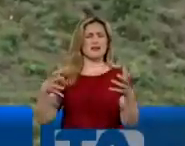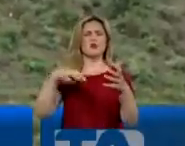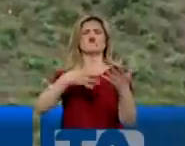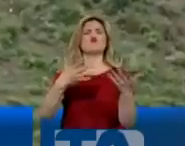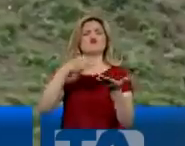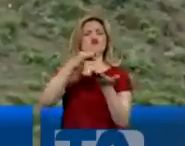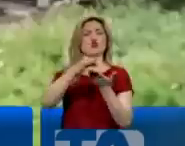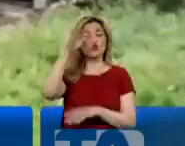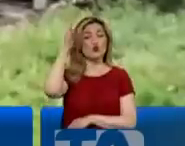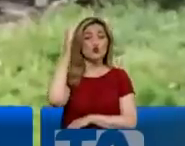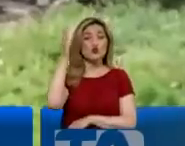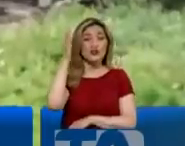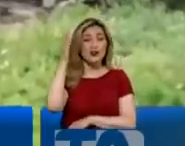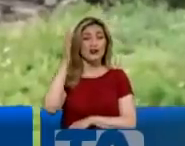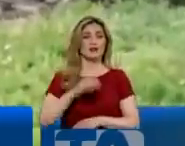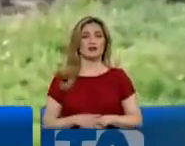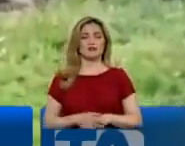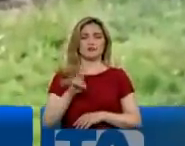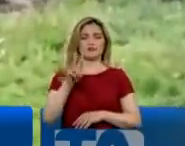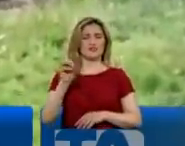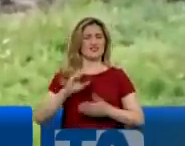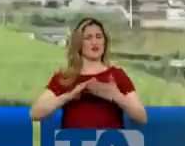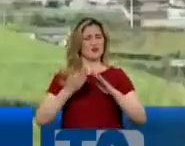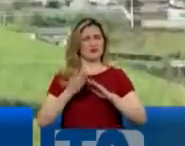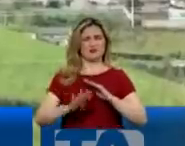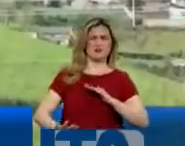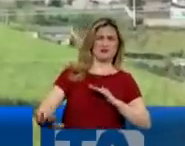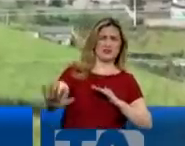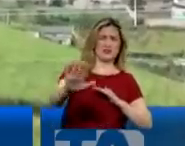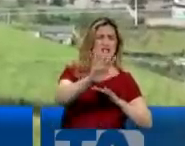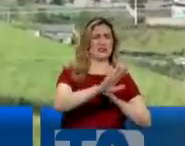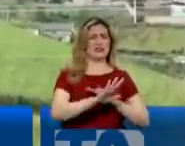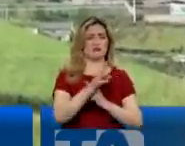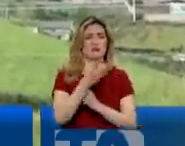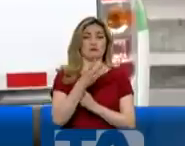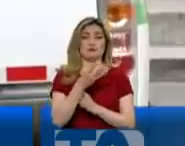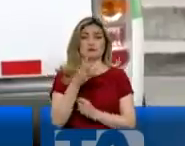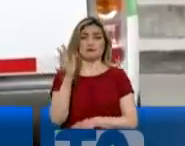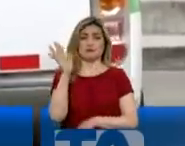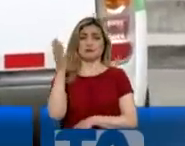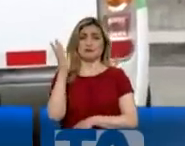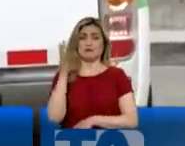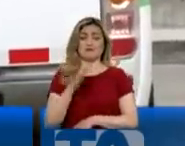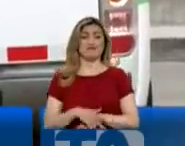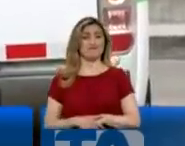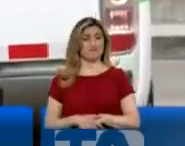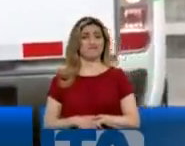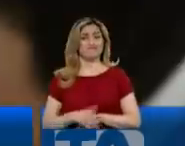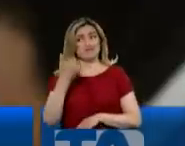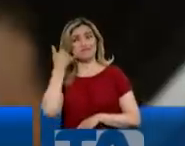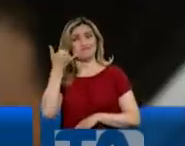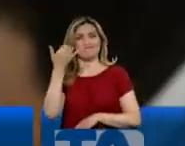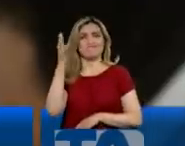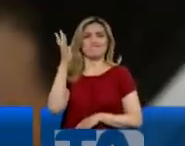evidentes principalmente en las más de 20 comunidades asentadas en el perímetro rural que no cuentan con acceso a internet o telefonía